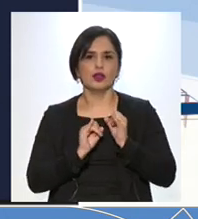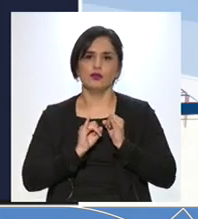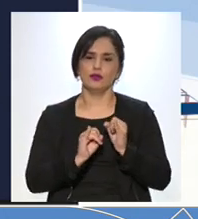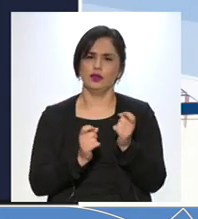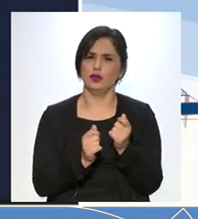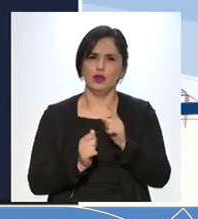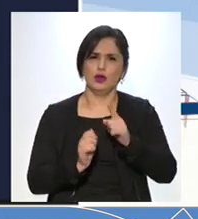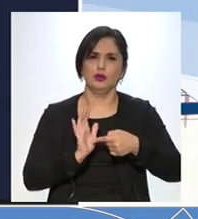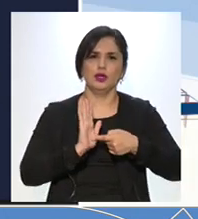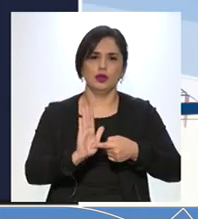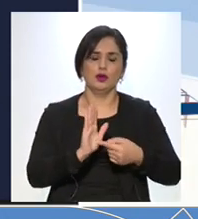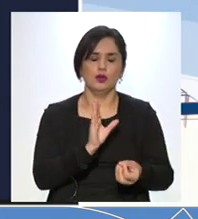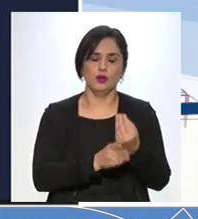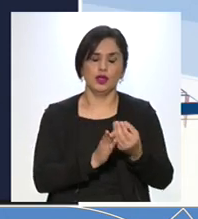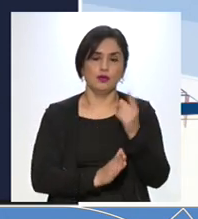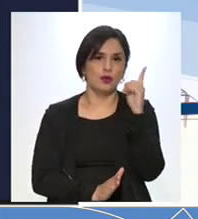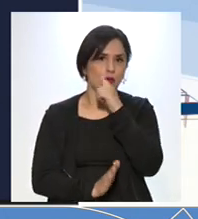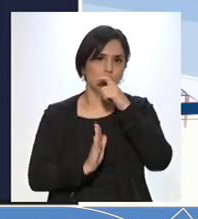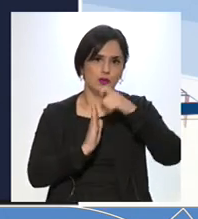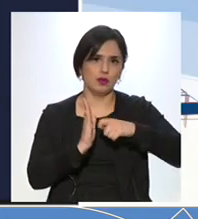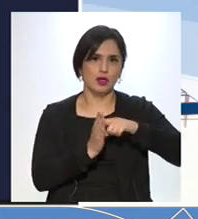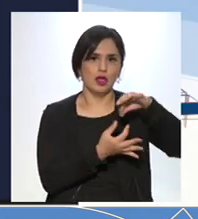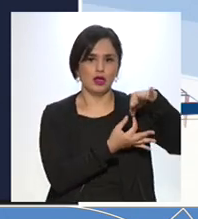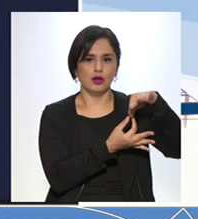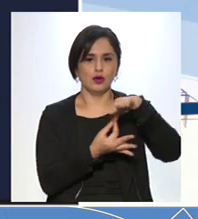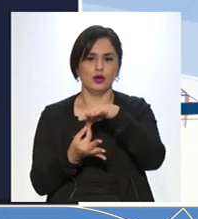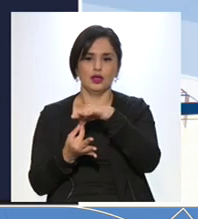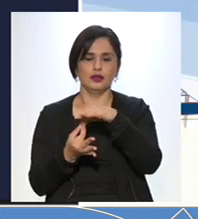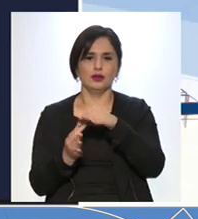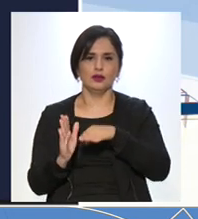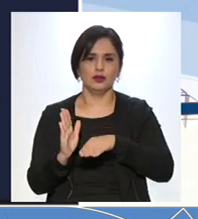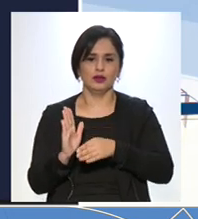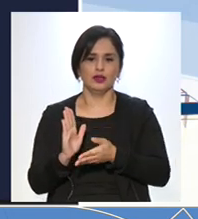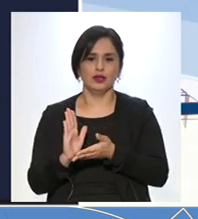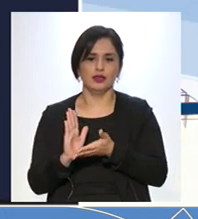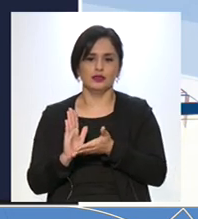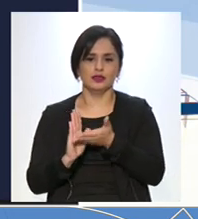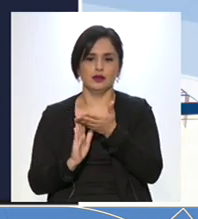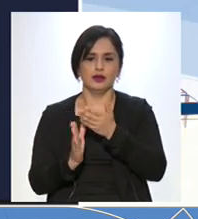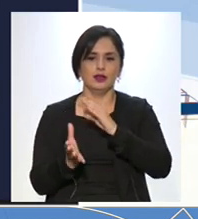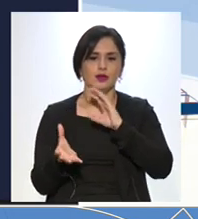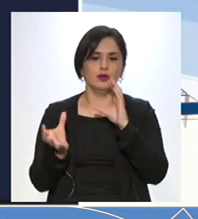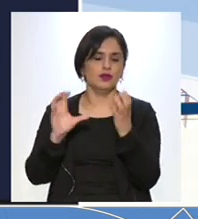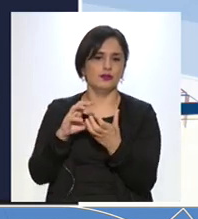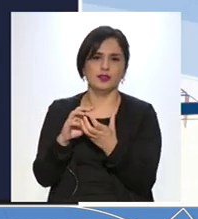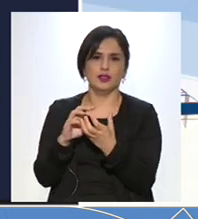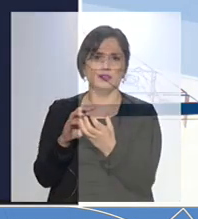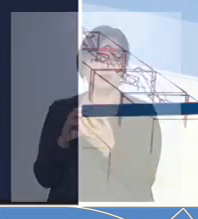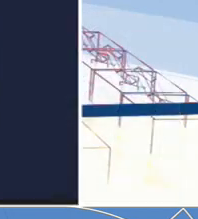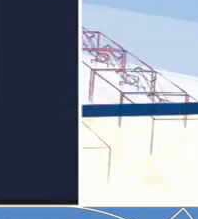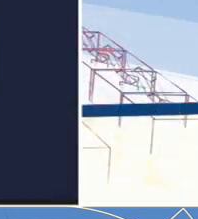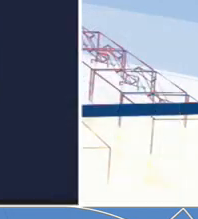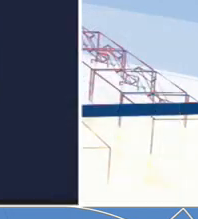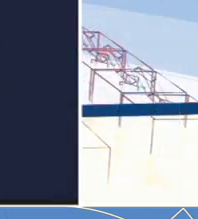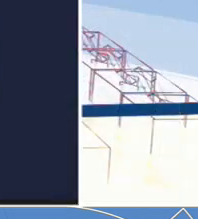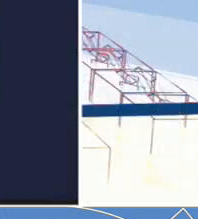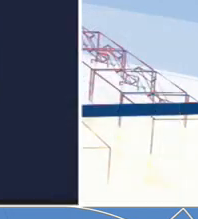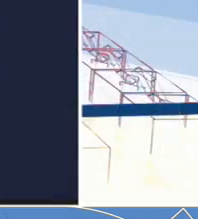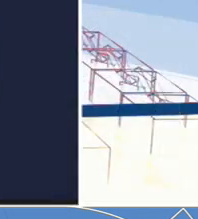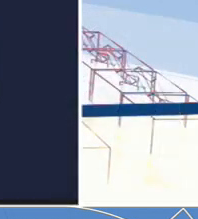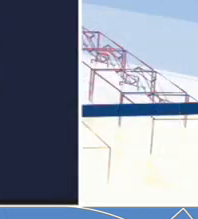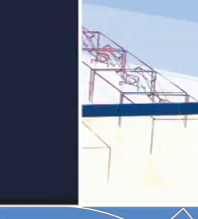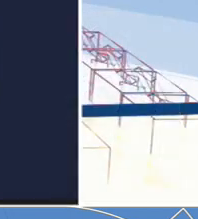mayores novedades en los últimos meses, lo que es coherente con proyecciones de crecimiento mundial, que, aunque con algunos cambios en composición, tampoco muestran